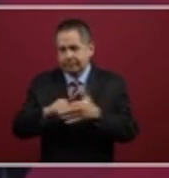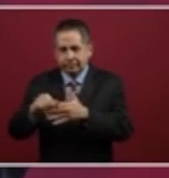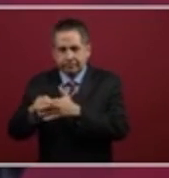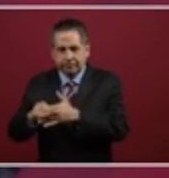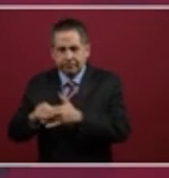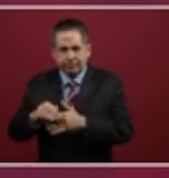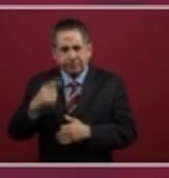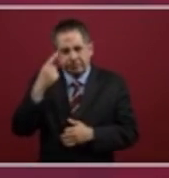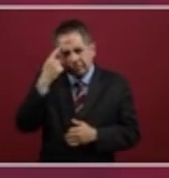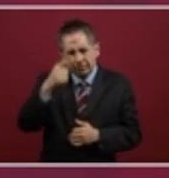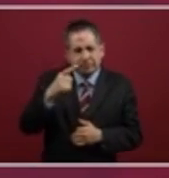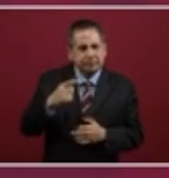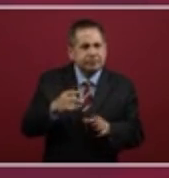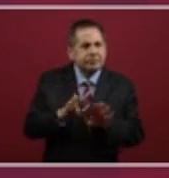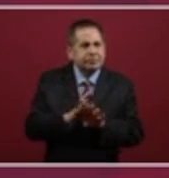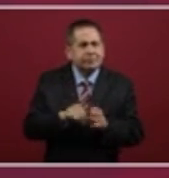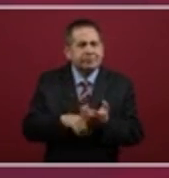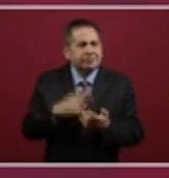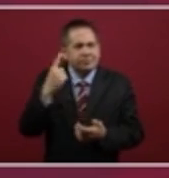¿por qué